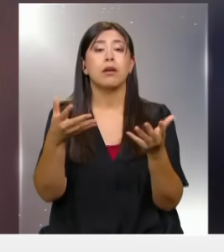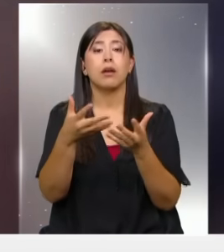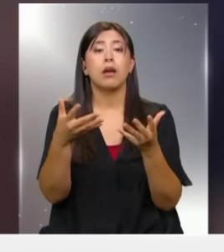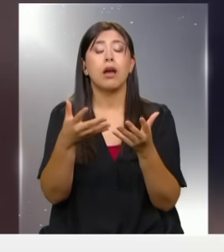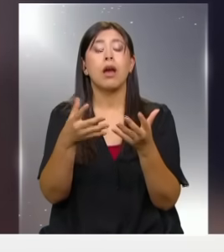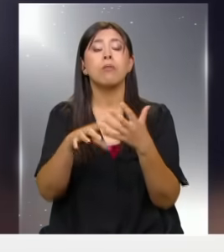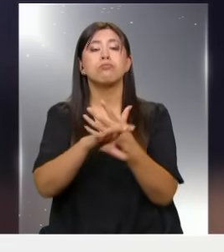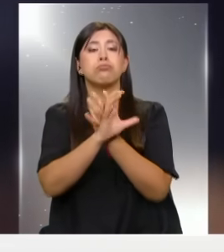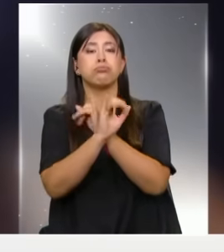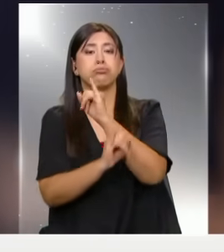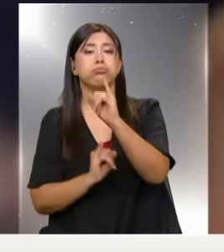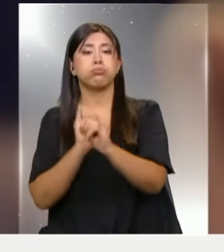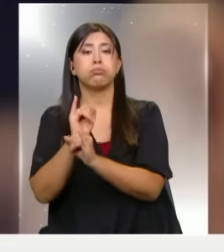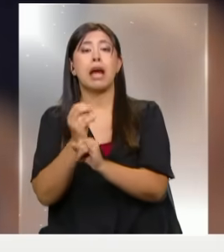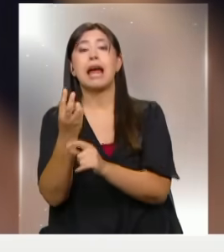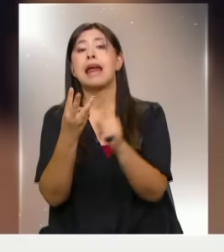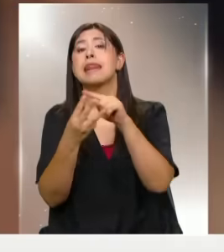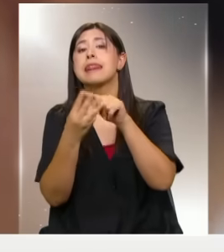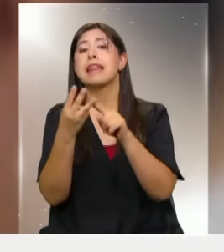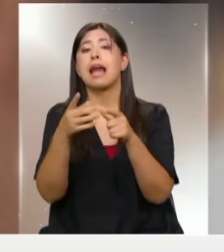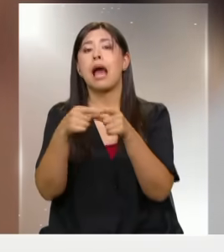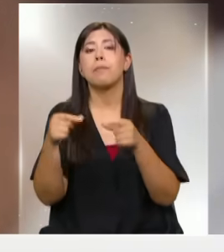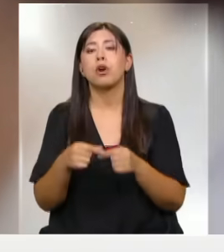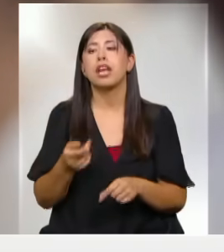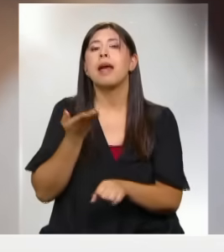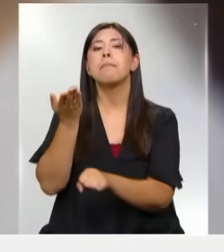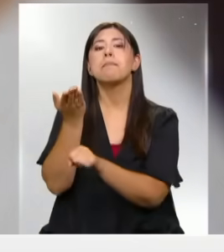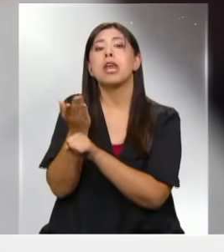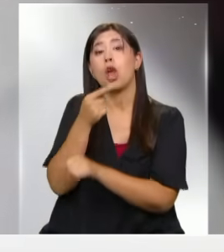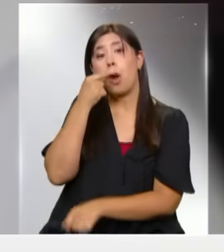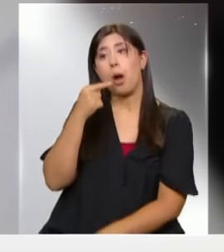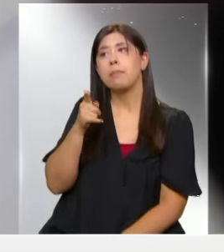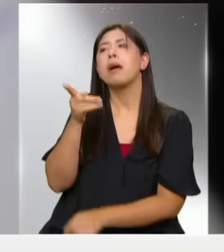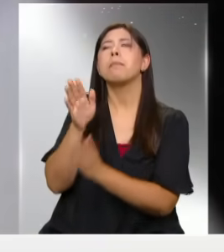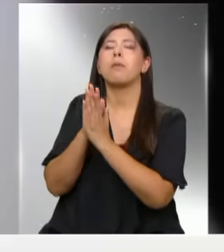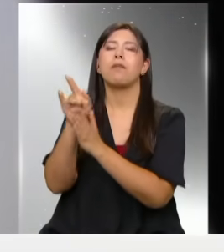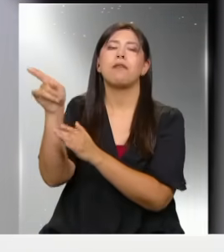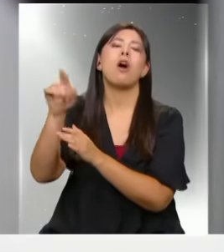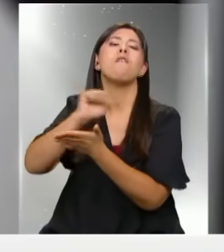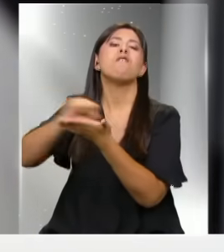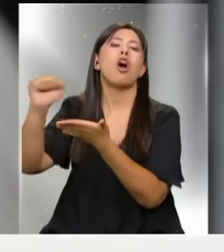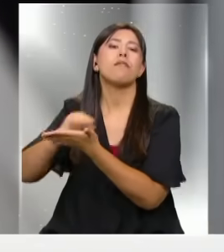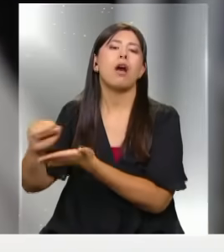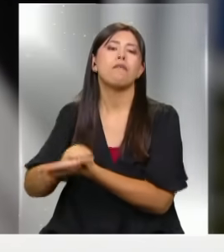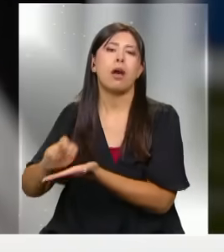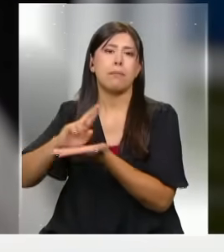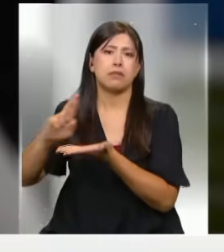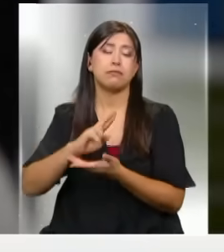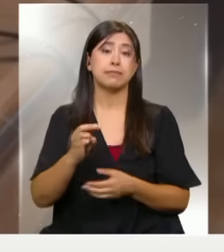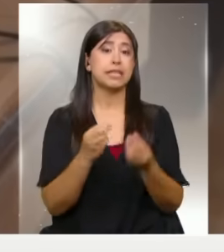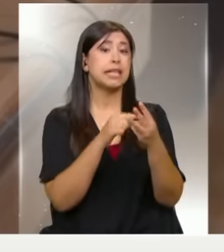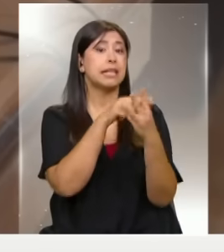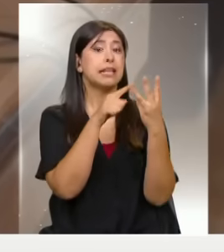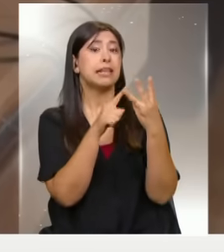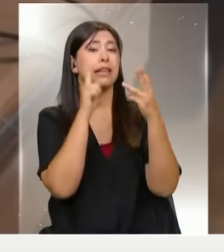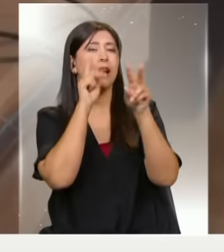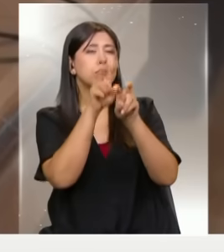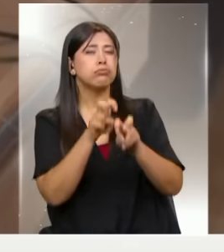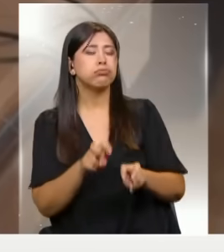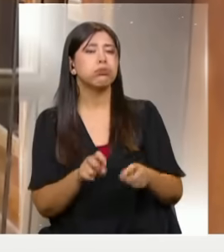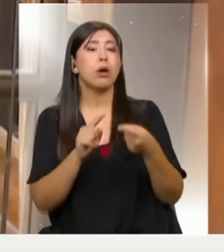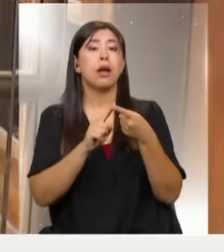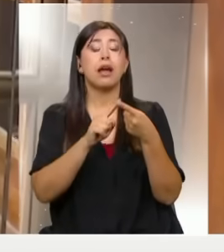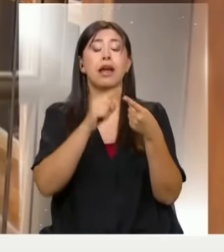3 japoneses que Cepeda les pidió que borraran mensajes. Además de 3 peritos, un médico que analizará el expediente de salud de Narumi,